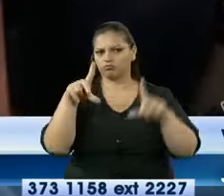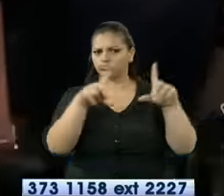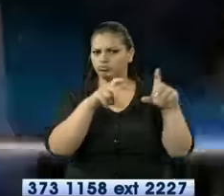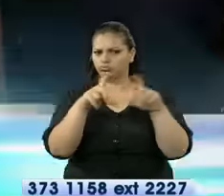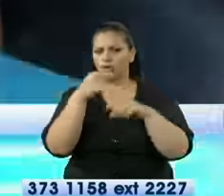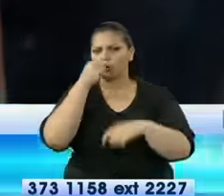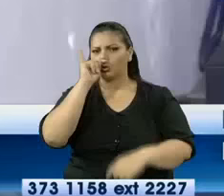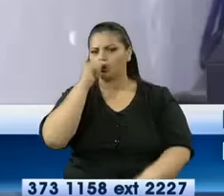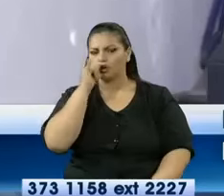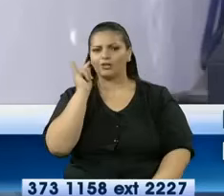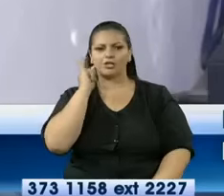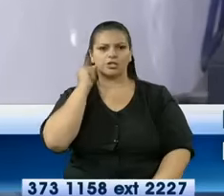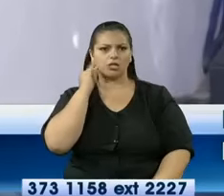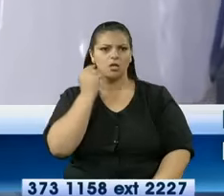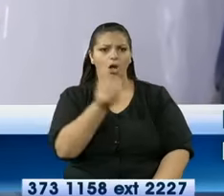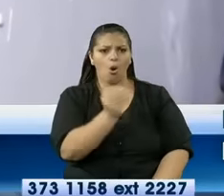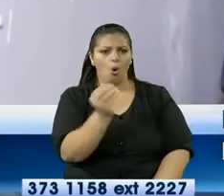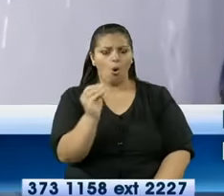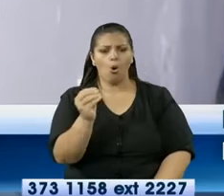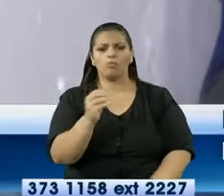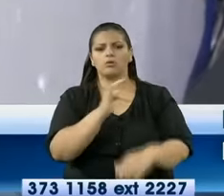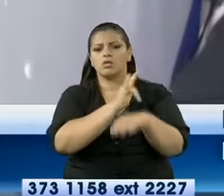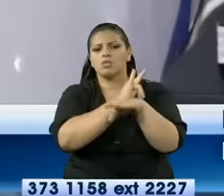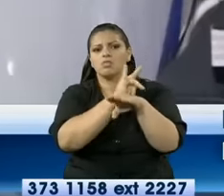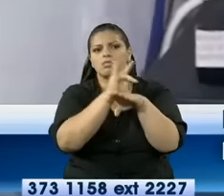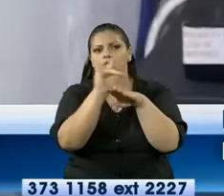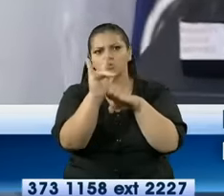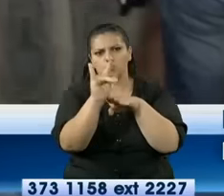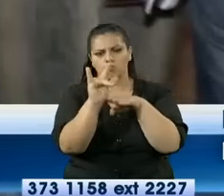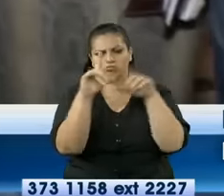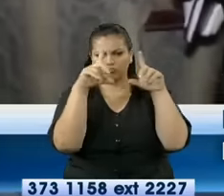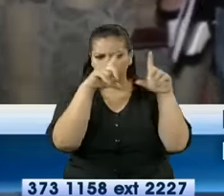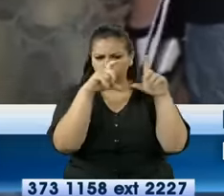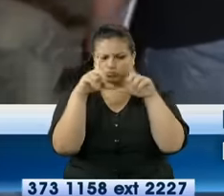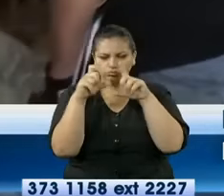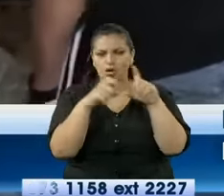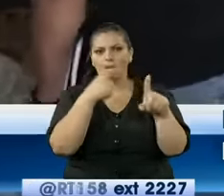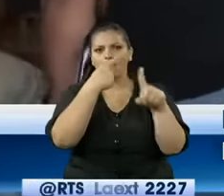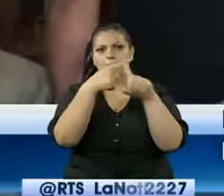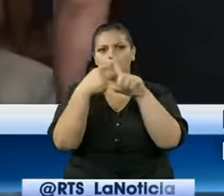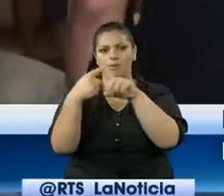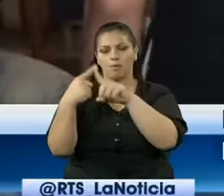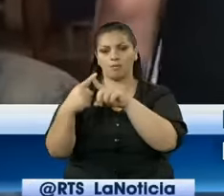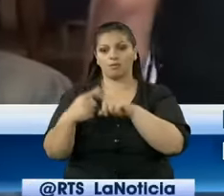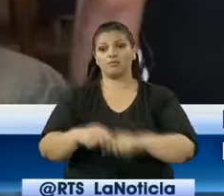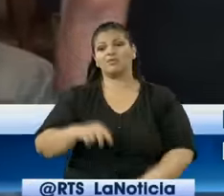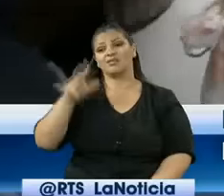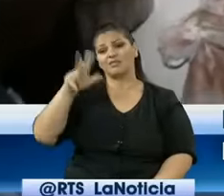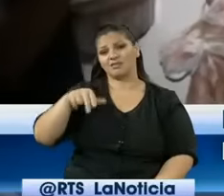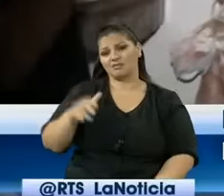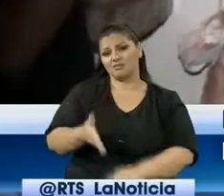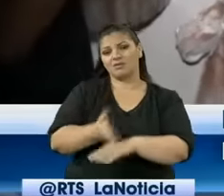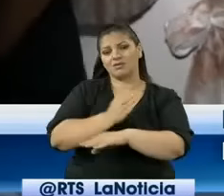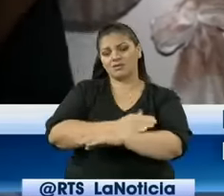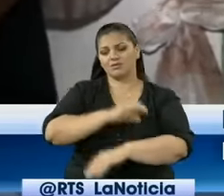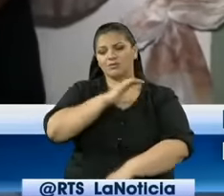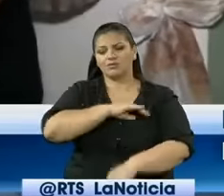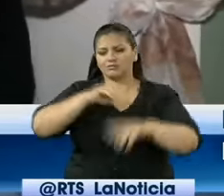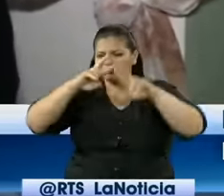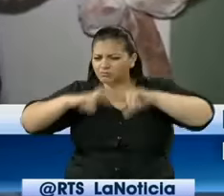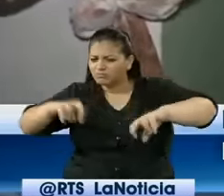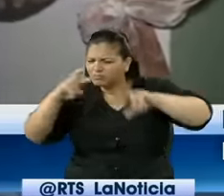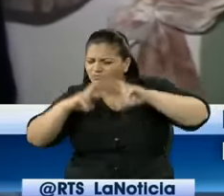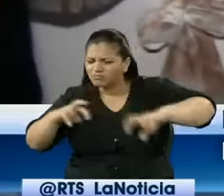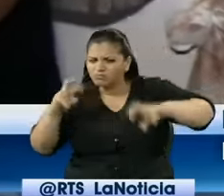y adolescentes en pornografía infantil. Luego de tres meses de labores de inteligencia, los agentes pudieron determinar